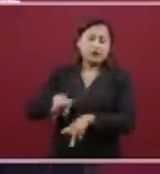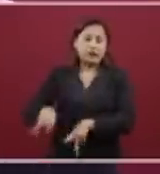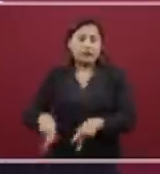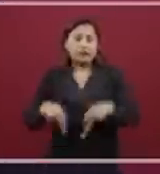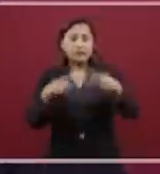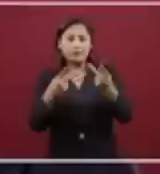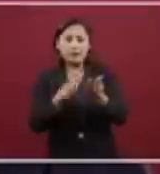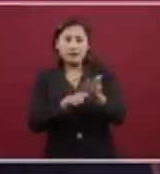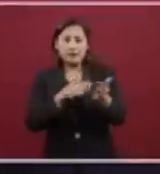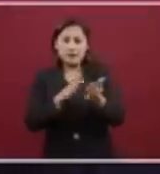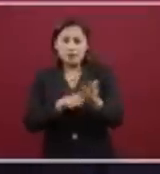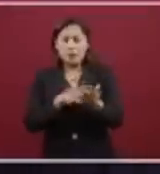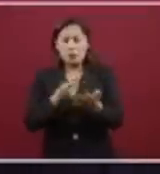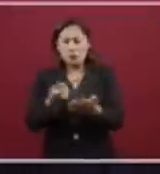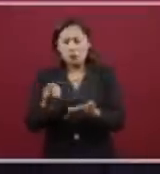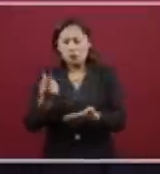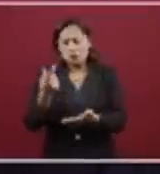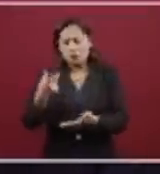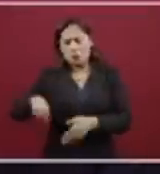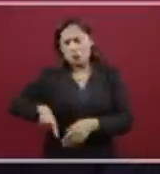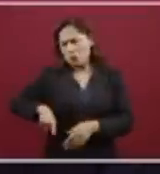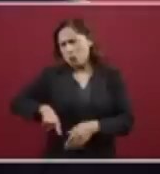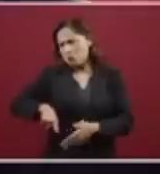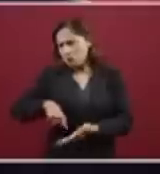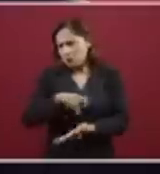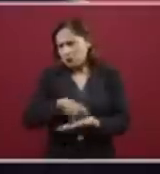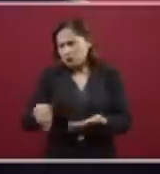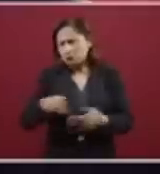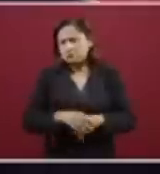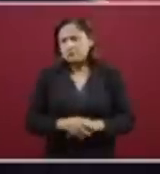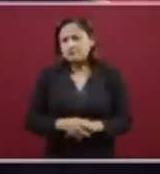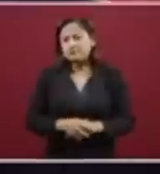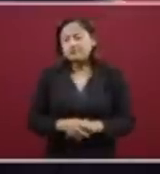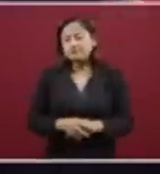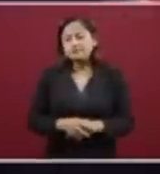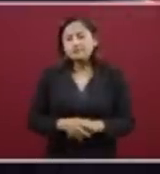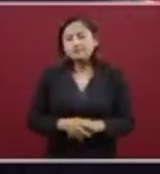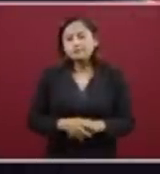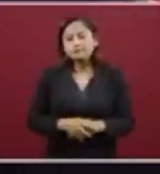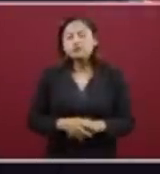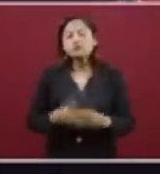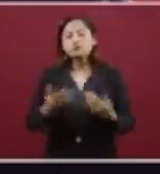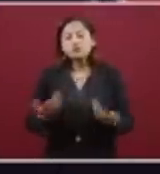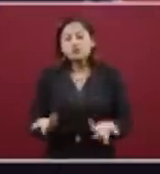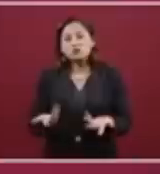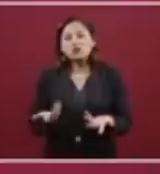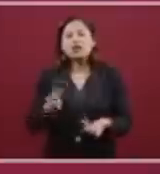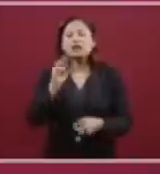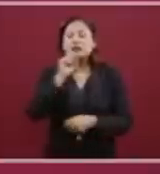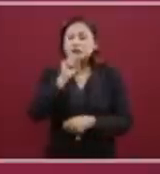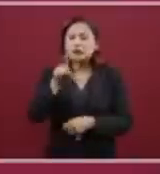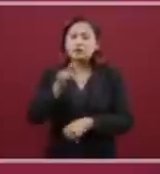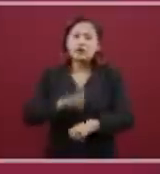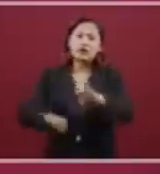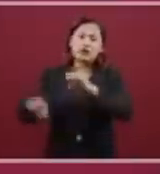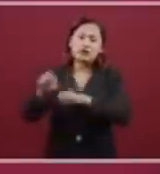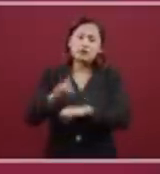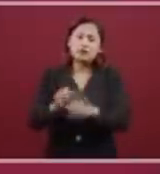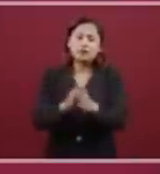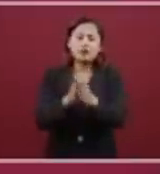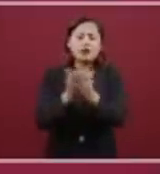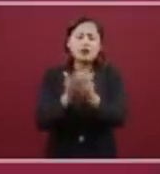el gobierno el papel para los libros de texto entonces